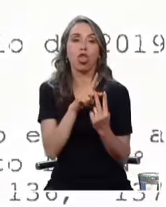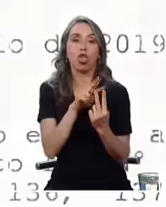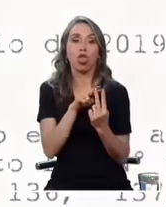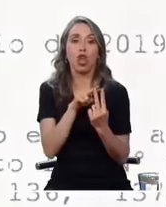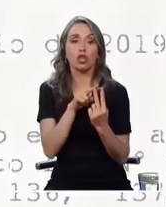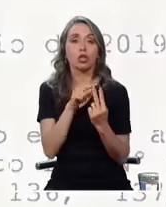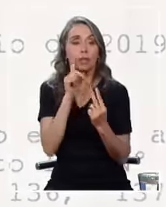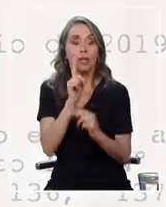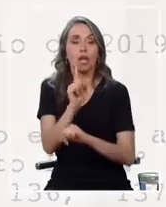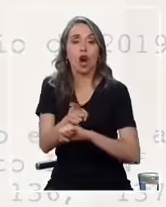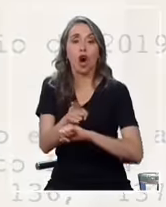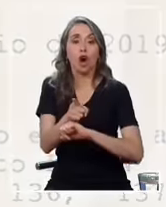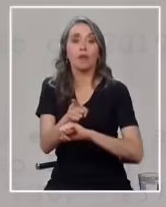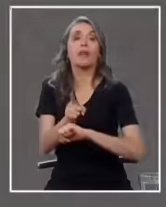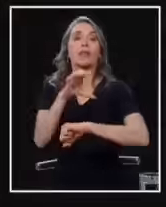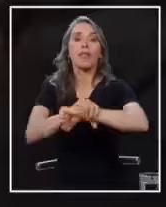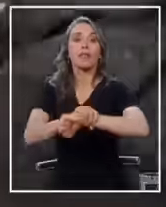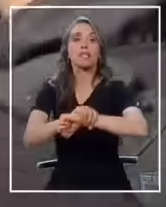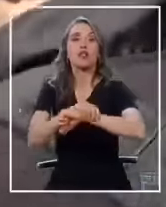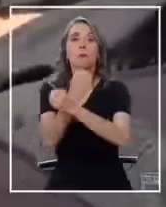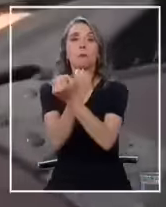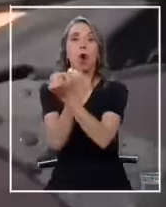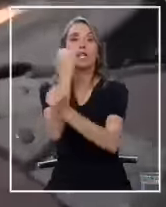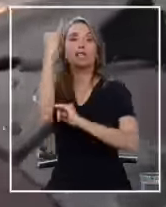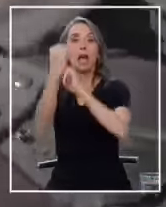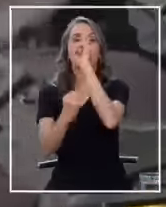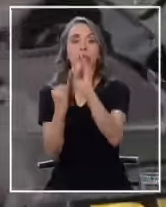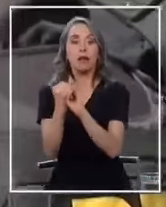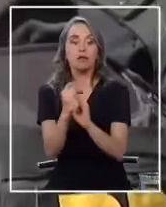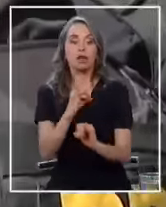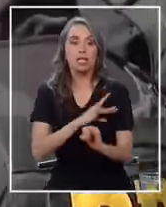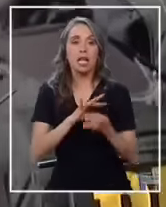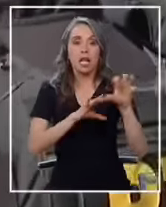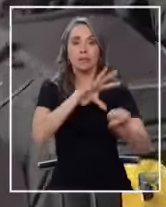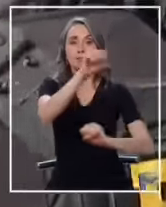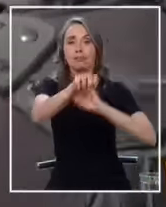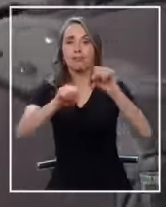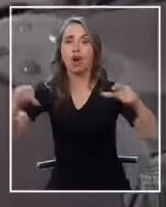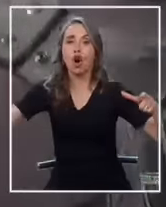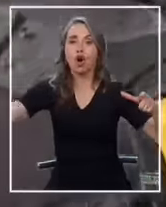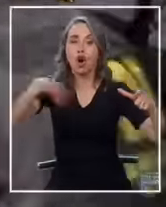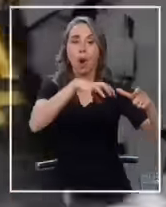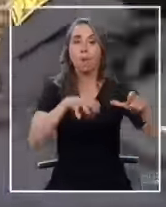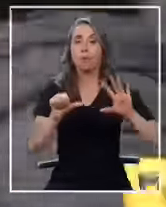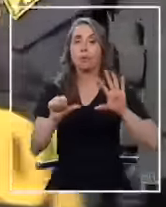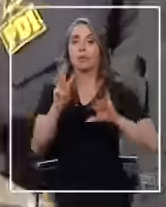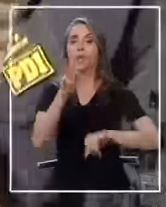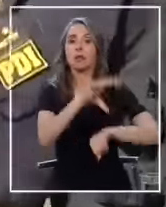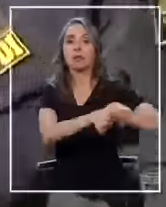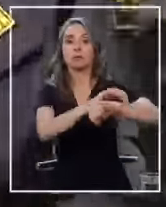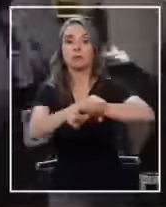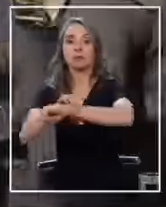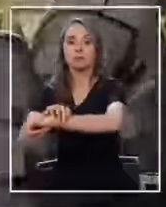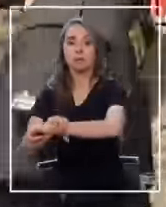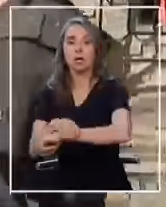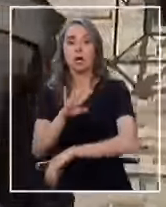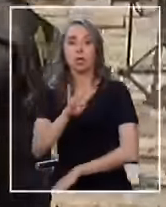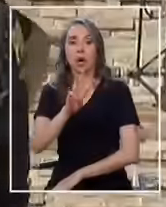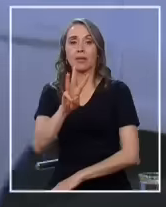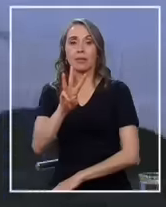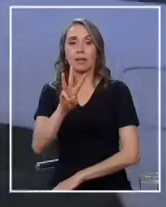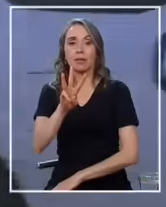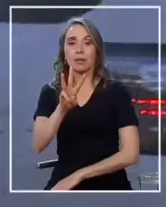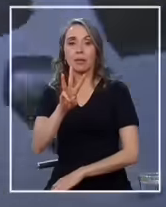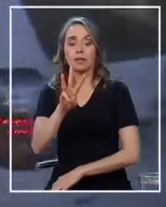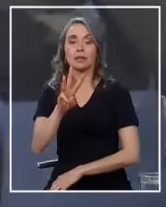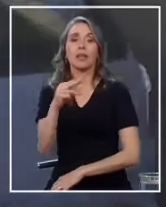cuentan con una orden de detención en Interpol. En Chile, un mega operativo en varias comunas de la capital dejó 63 detenidos. 43 de